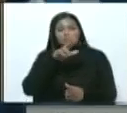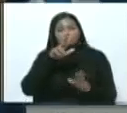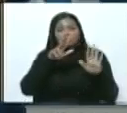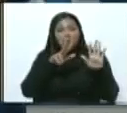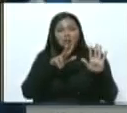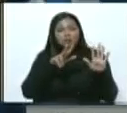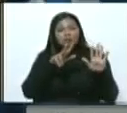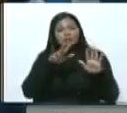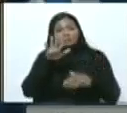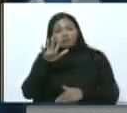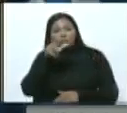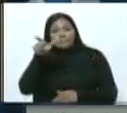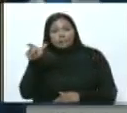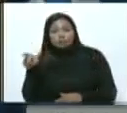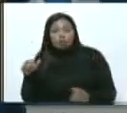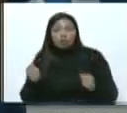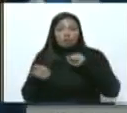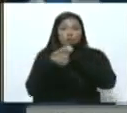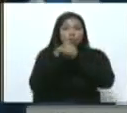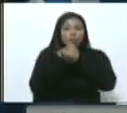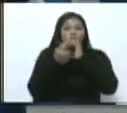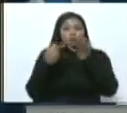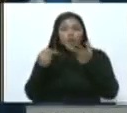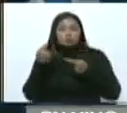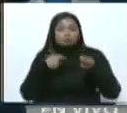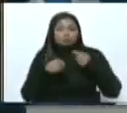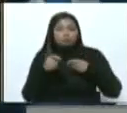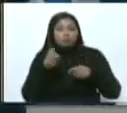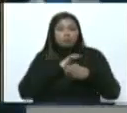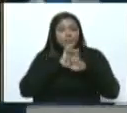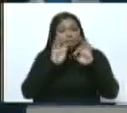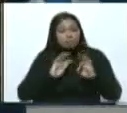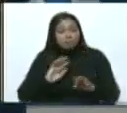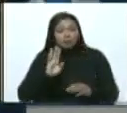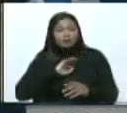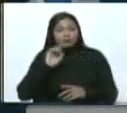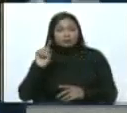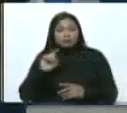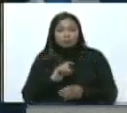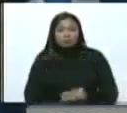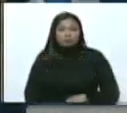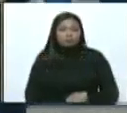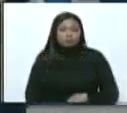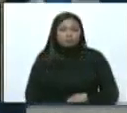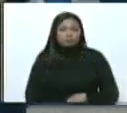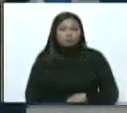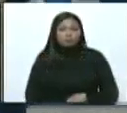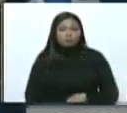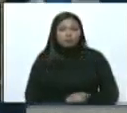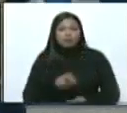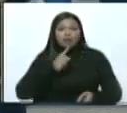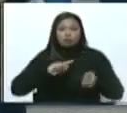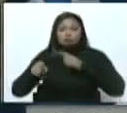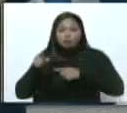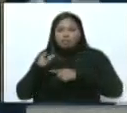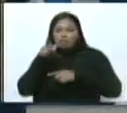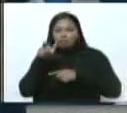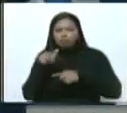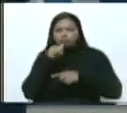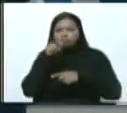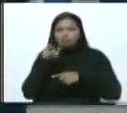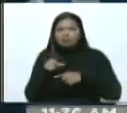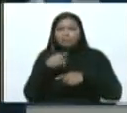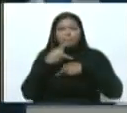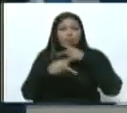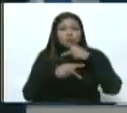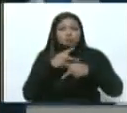12.485 personas por tráfico de material estratégico y han sido acusadas, un proceso